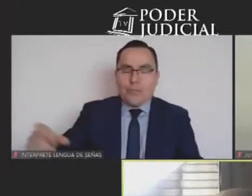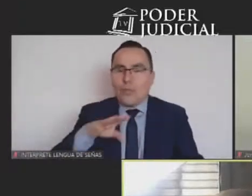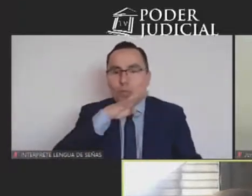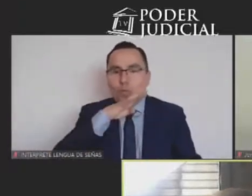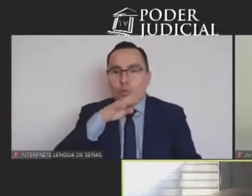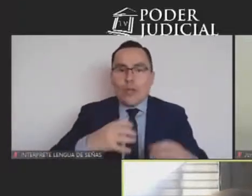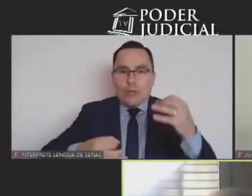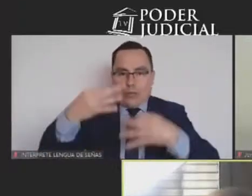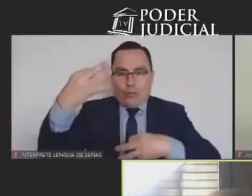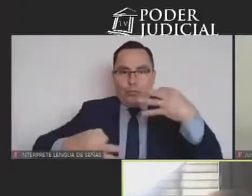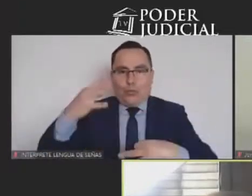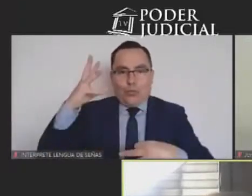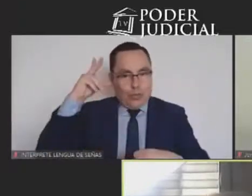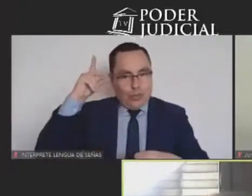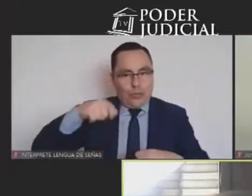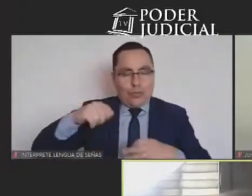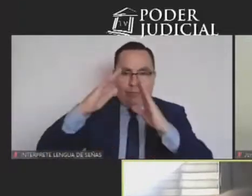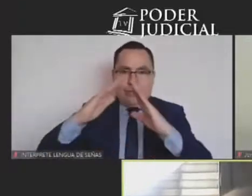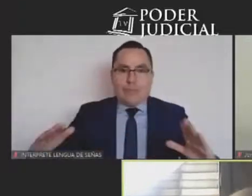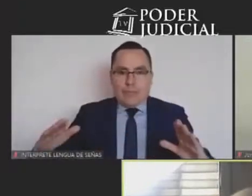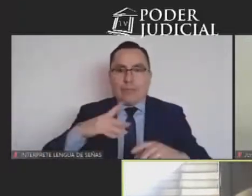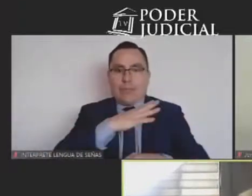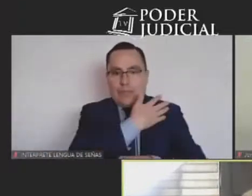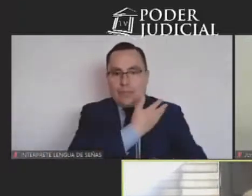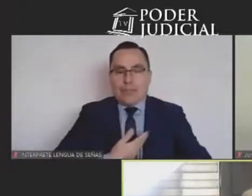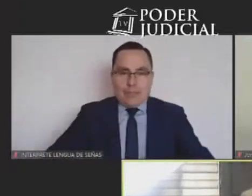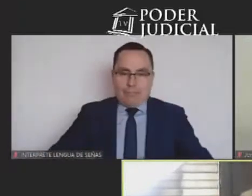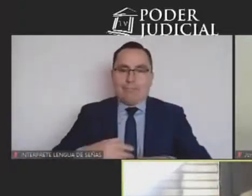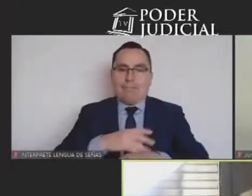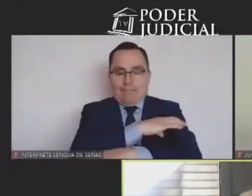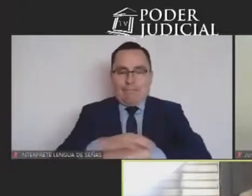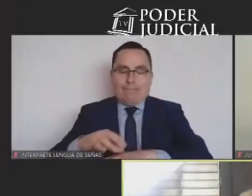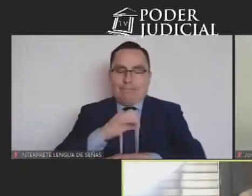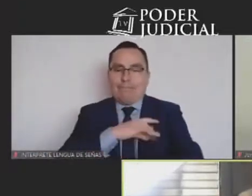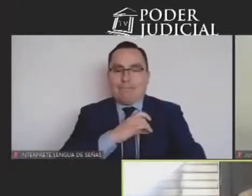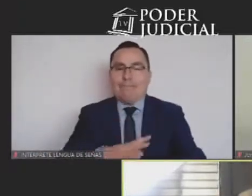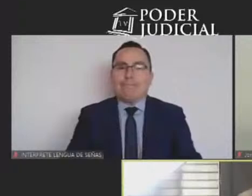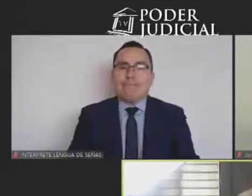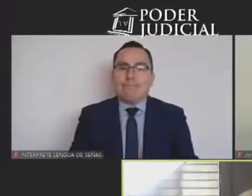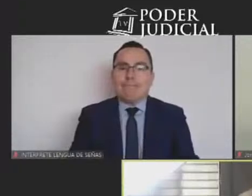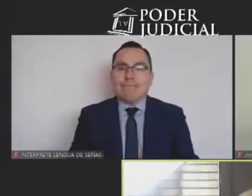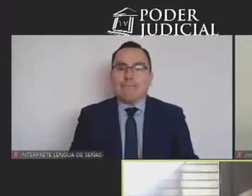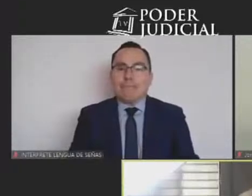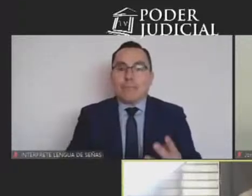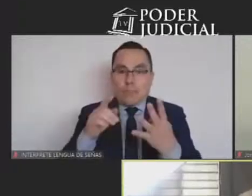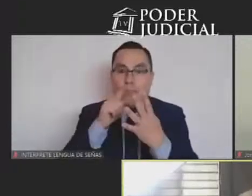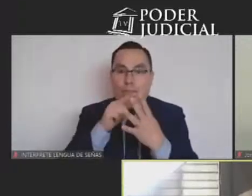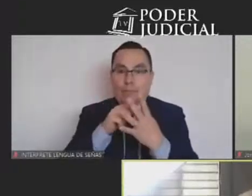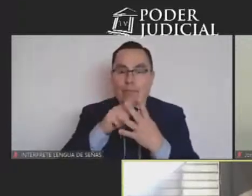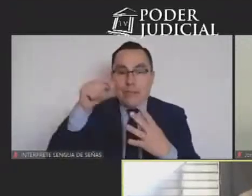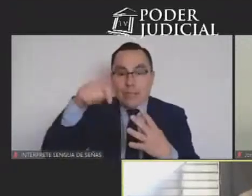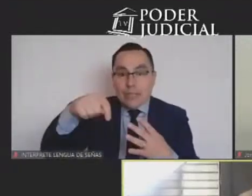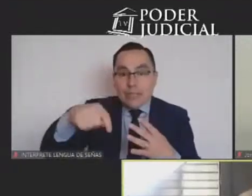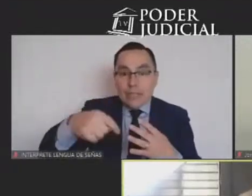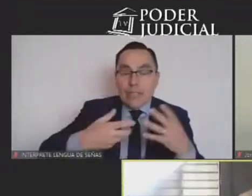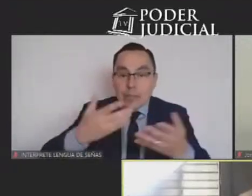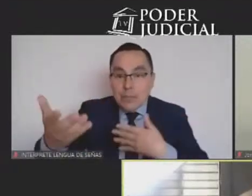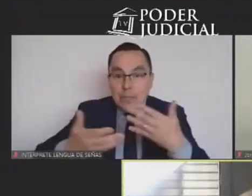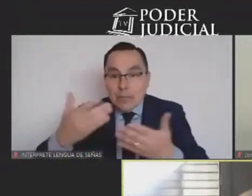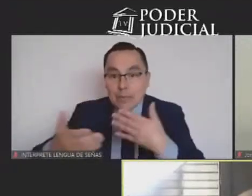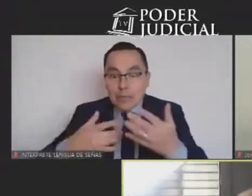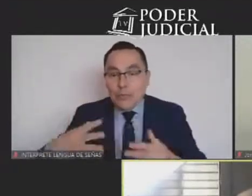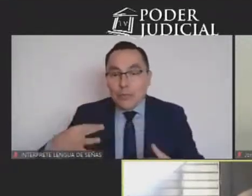los tribunales de la República. Esto se contiene en la dimensión de participación